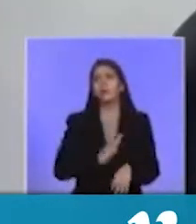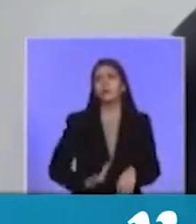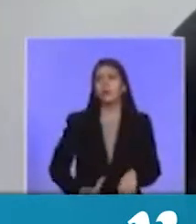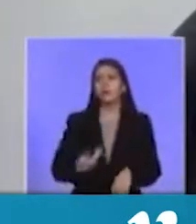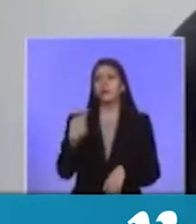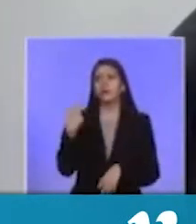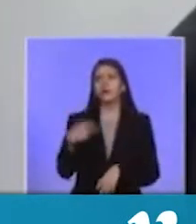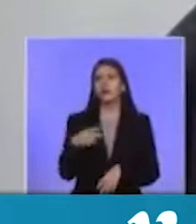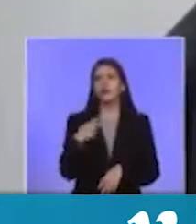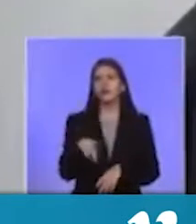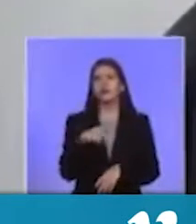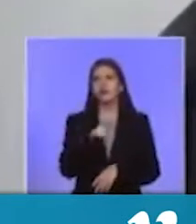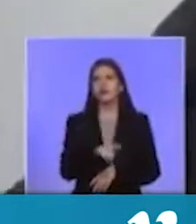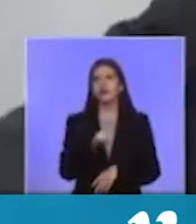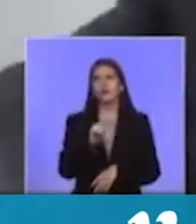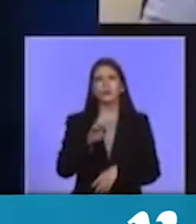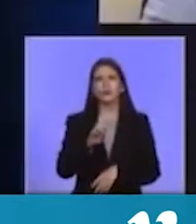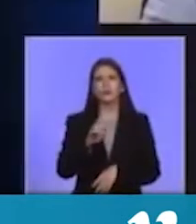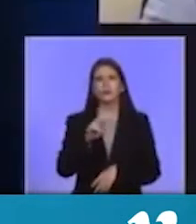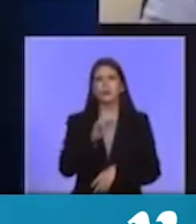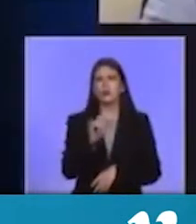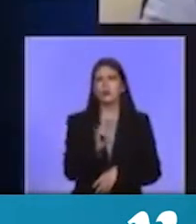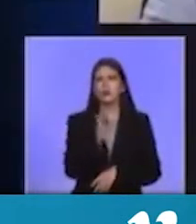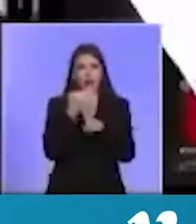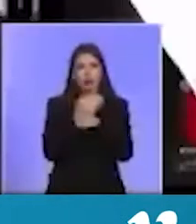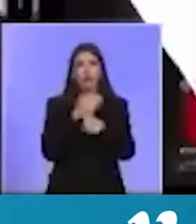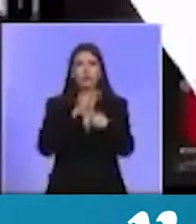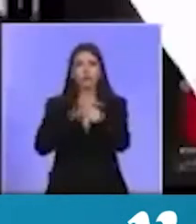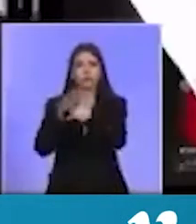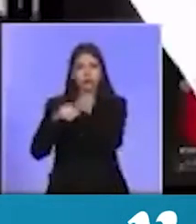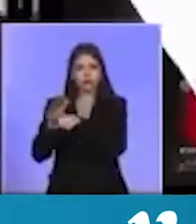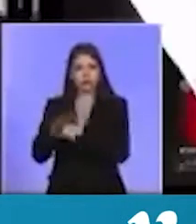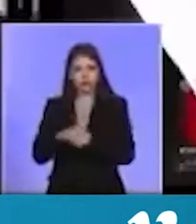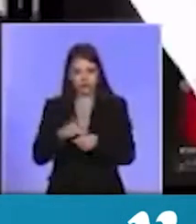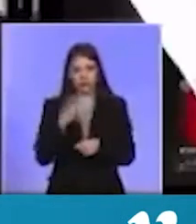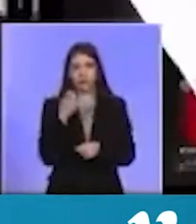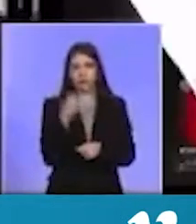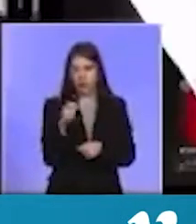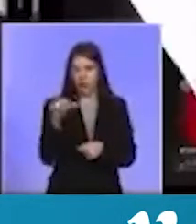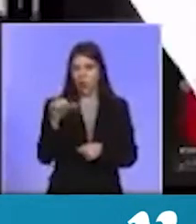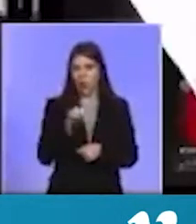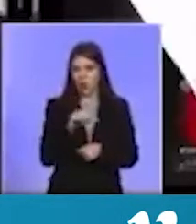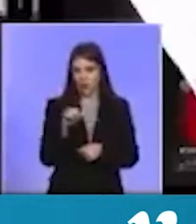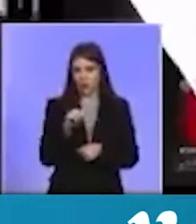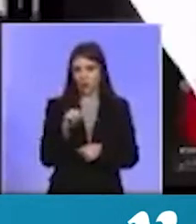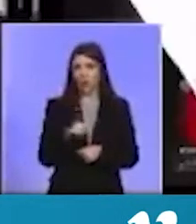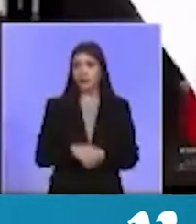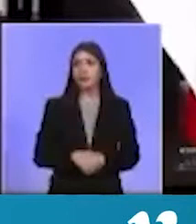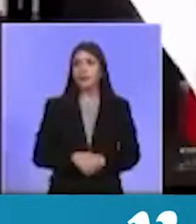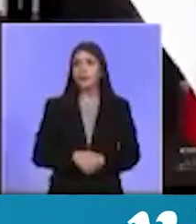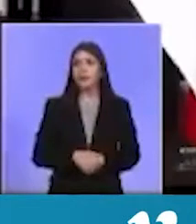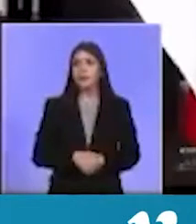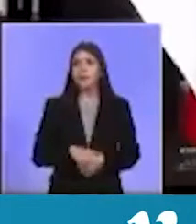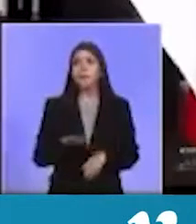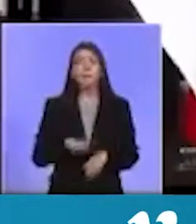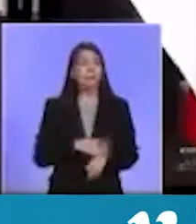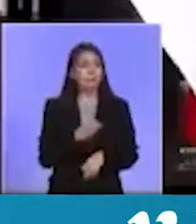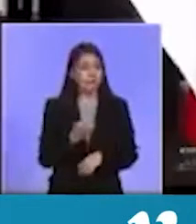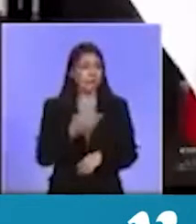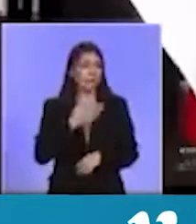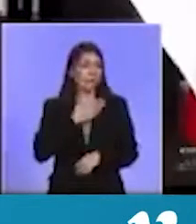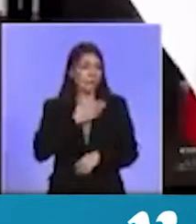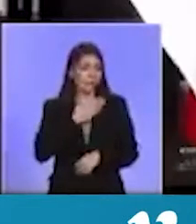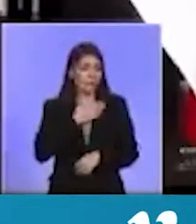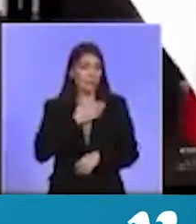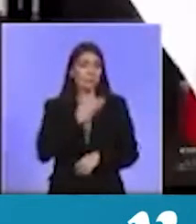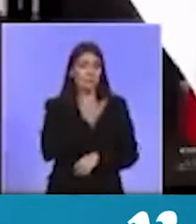tema, tras advertir que no había fundamento legal para que en esa sesión se votara su destitución. Sin embargo,